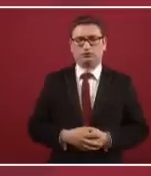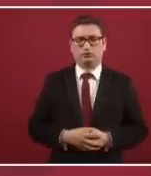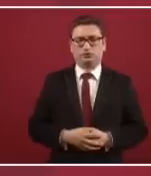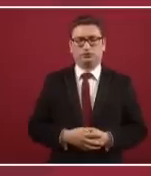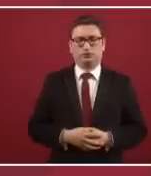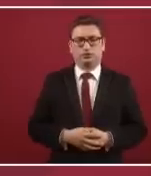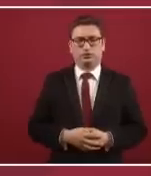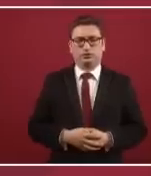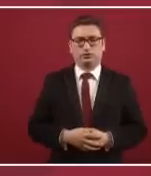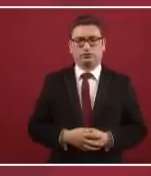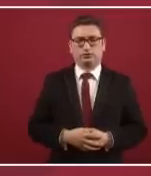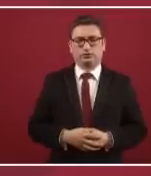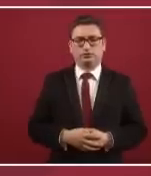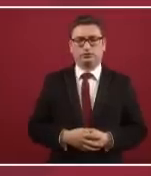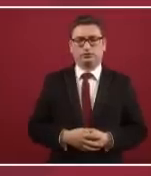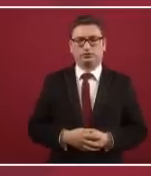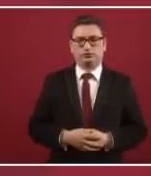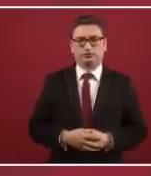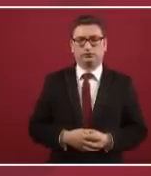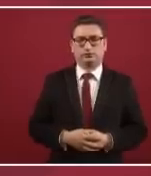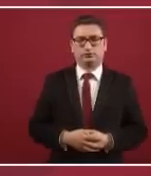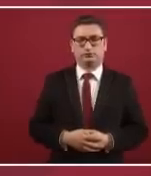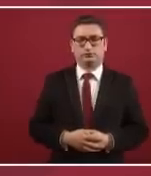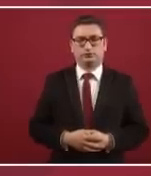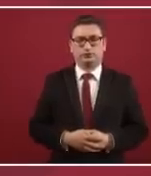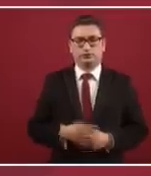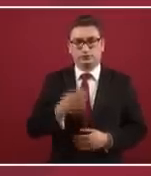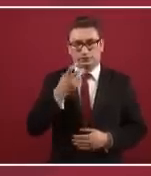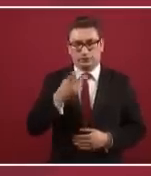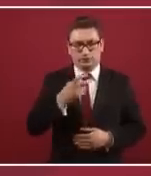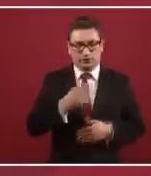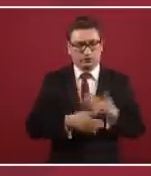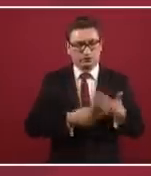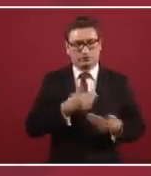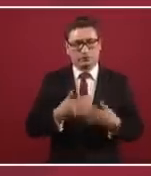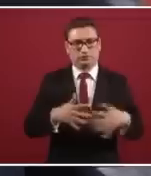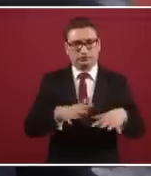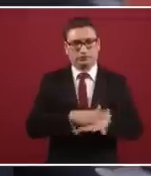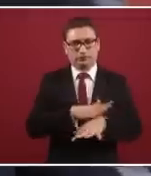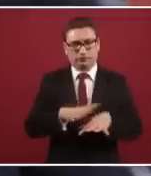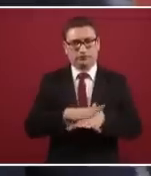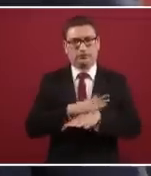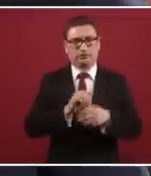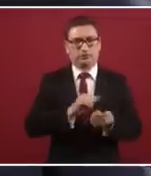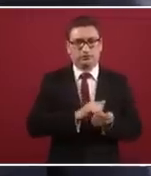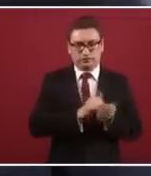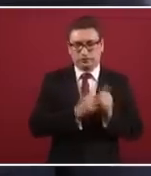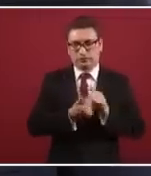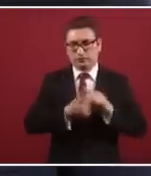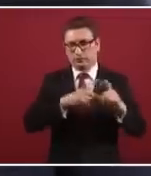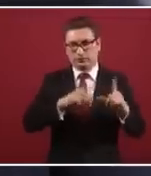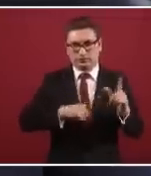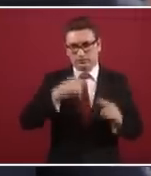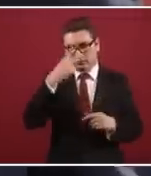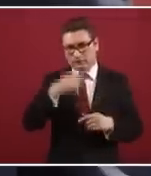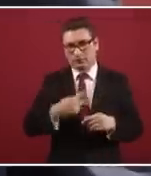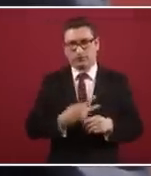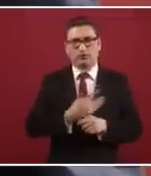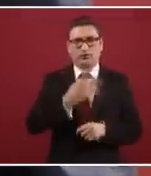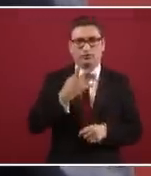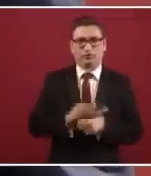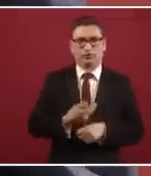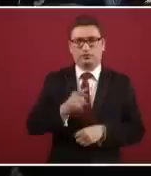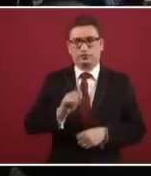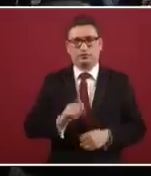Esto es parte de los cambios, de la transformación de México, de la cuarta transformación